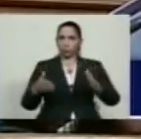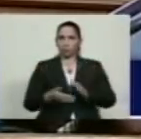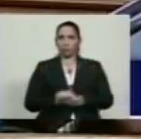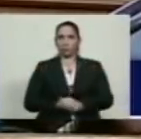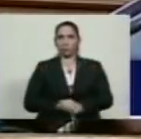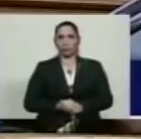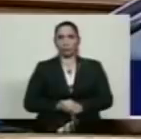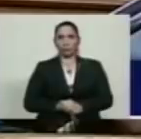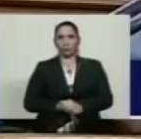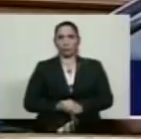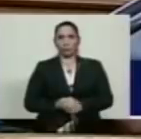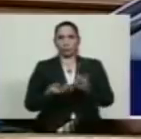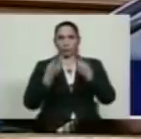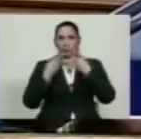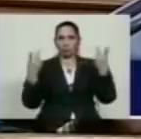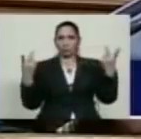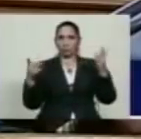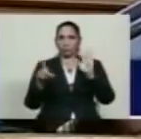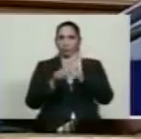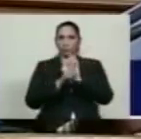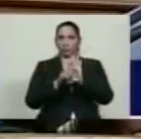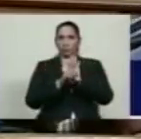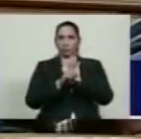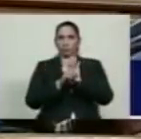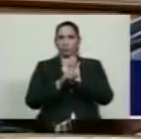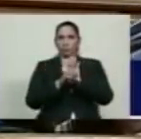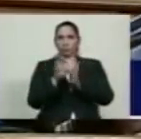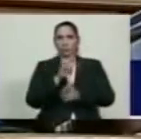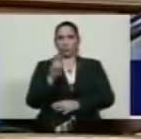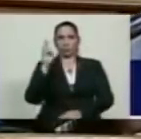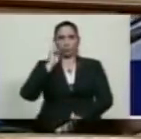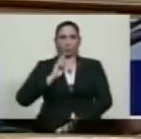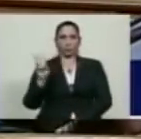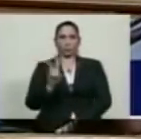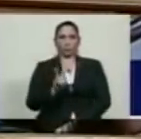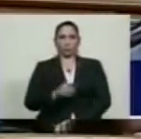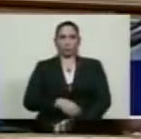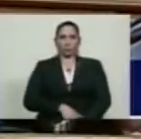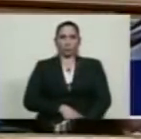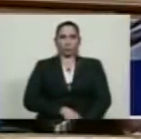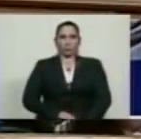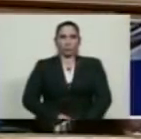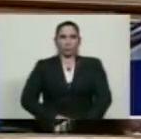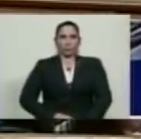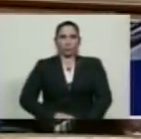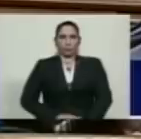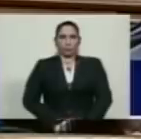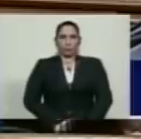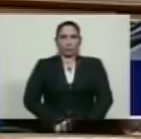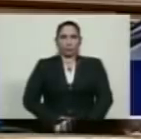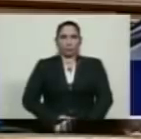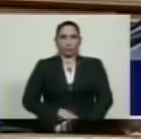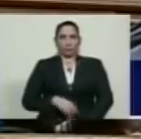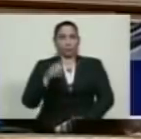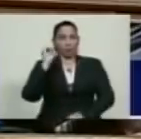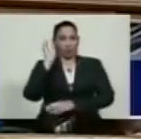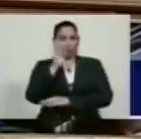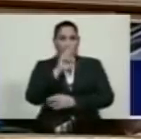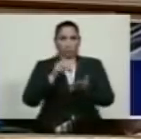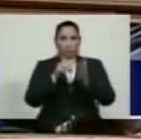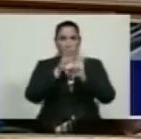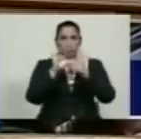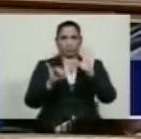soberano y publicadas en Gaceta Oficial de la República Bolivariana de Venezuela. Considerando que esta Asamblea Nacional